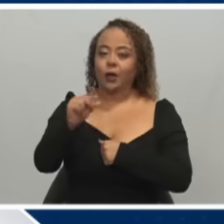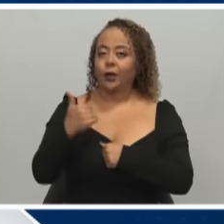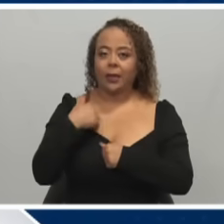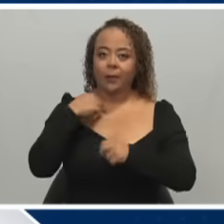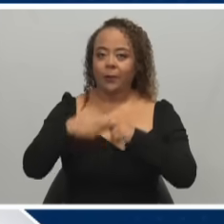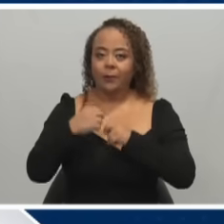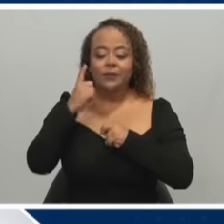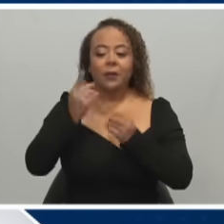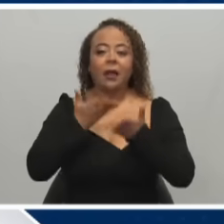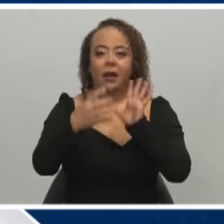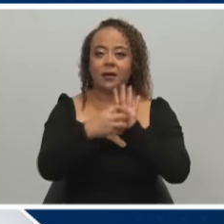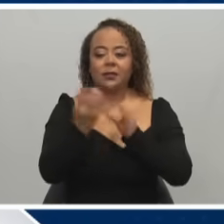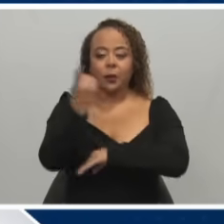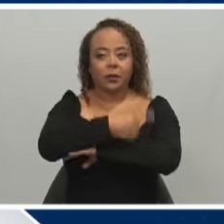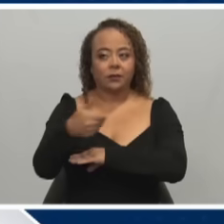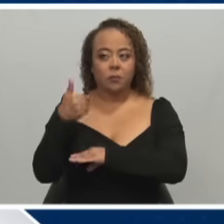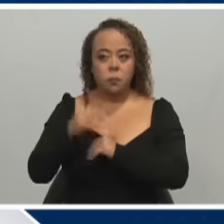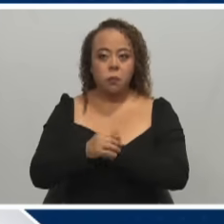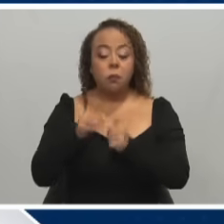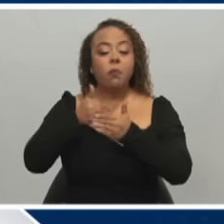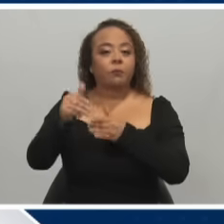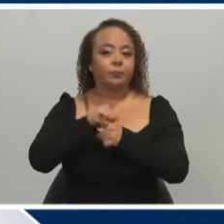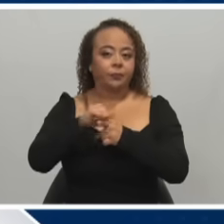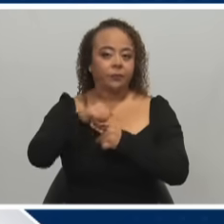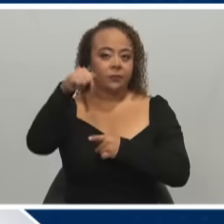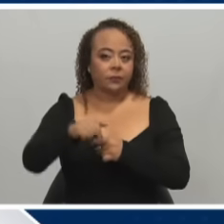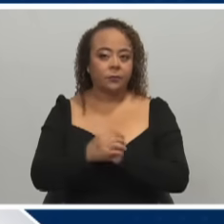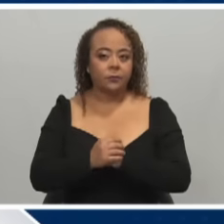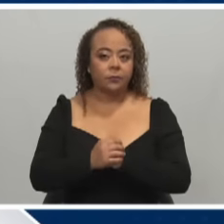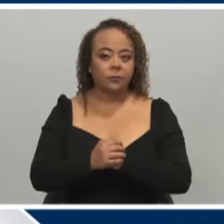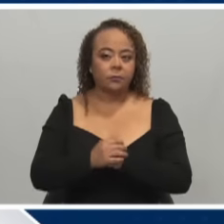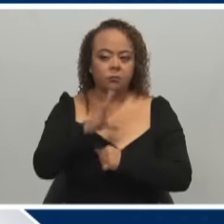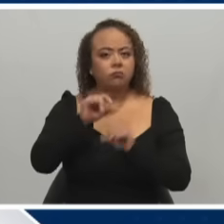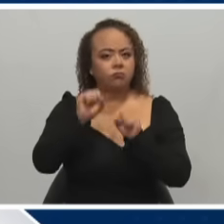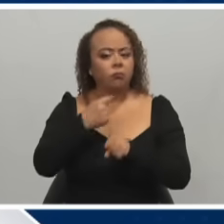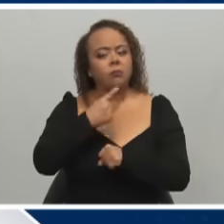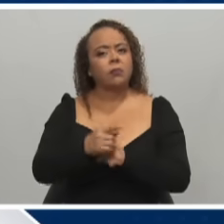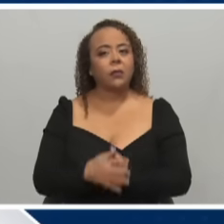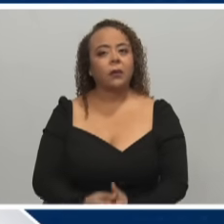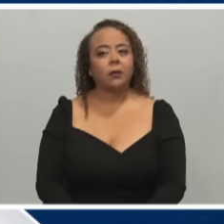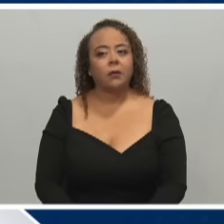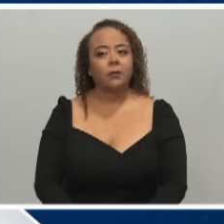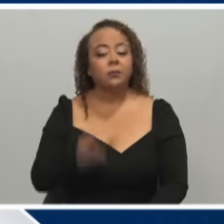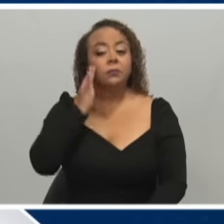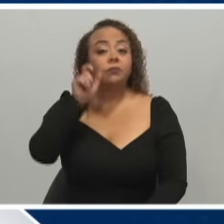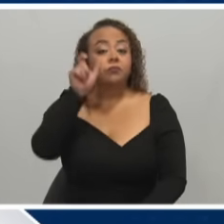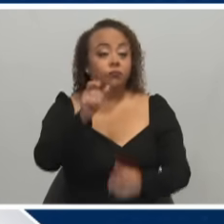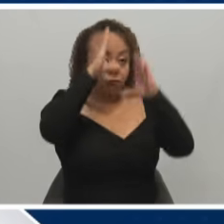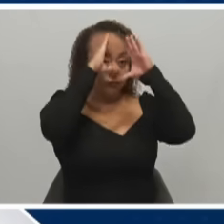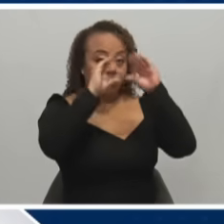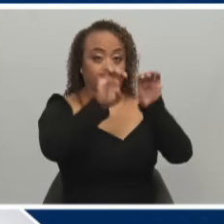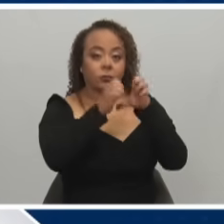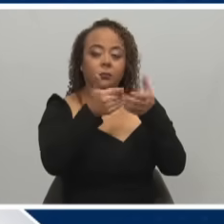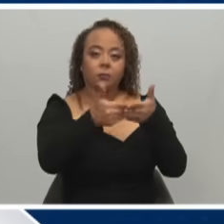problemas para darle alineación el día antes después del entrenamiento de hoy Ajá y que incluso él la podría dar porque él se la comunica al equipo